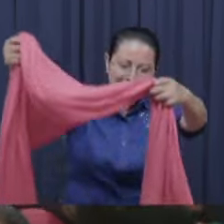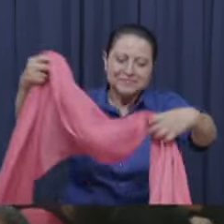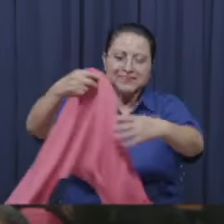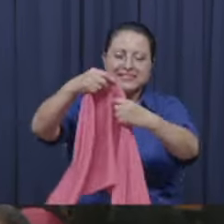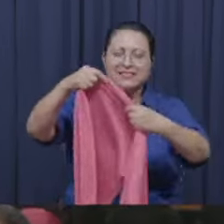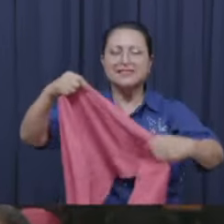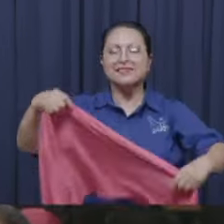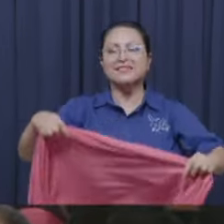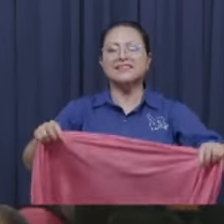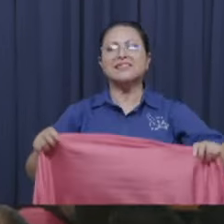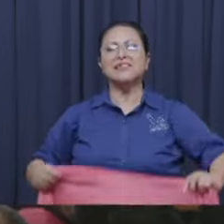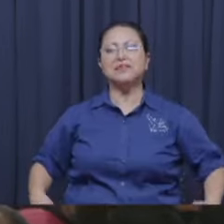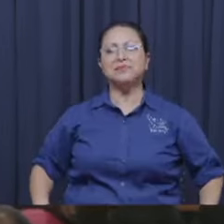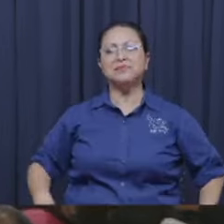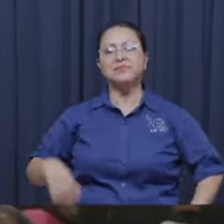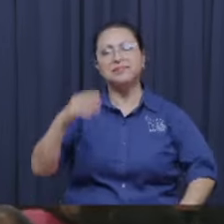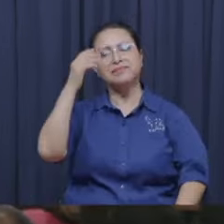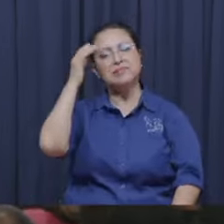Yo quisiera